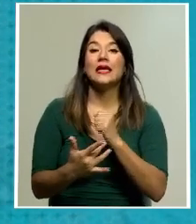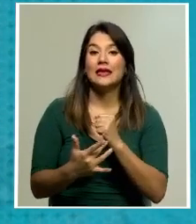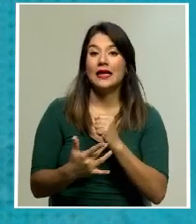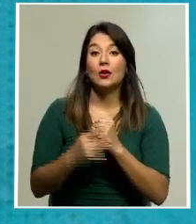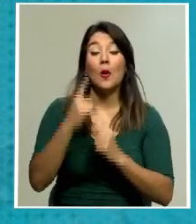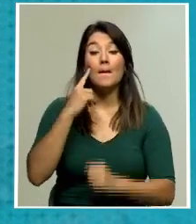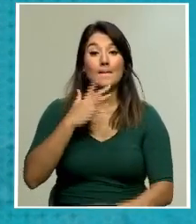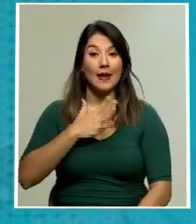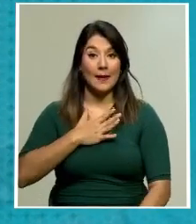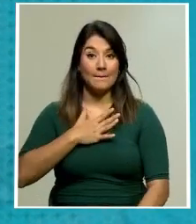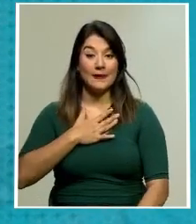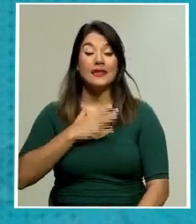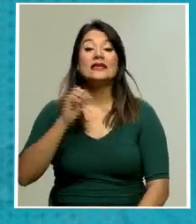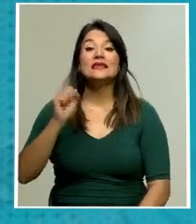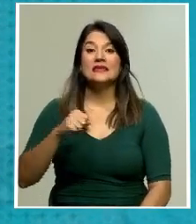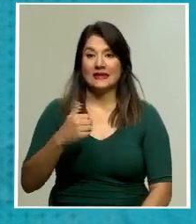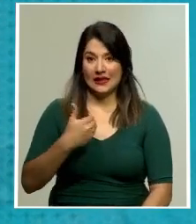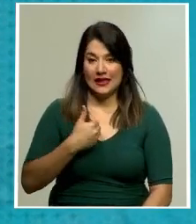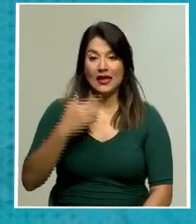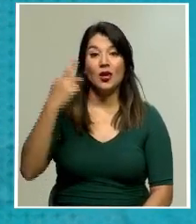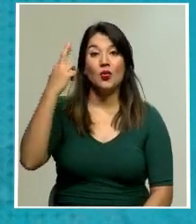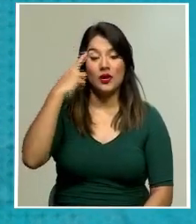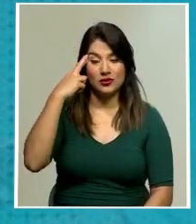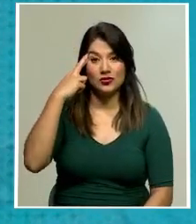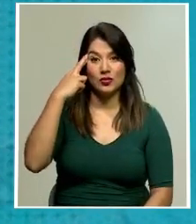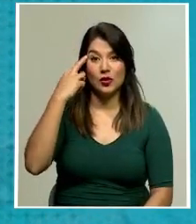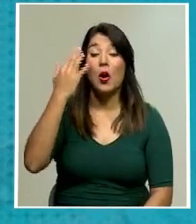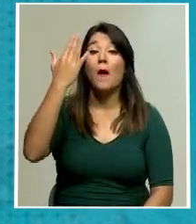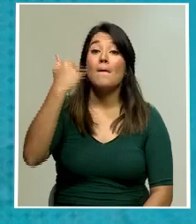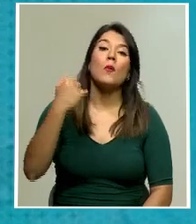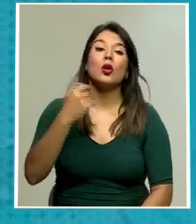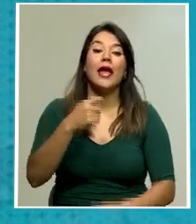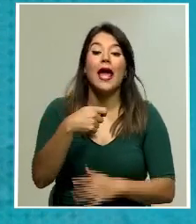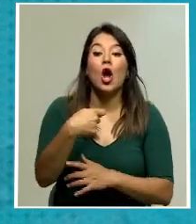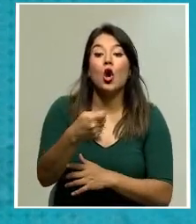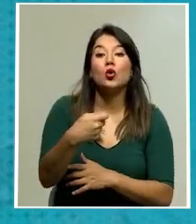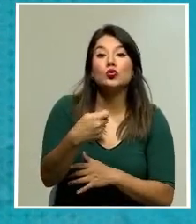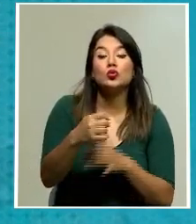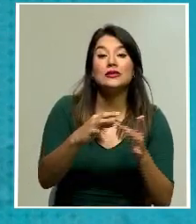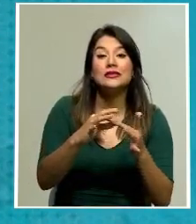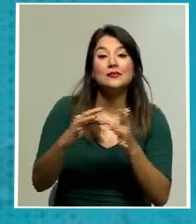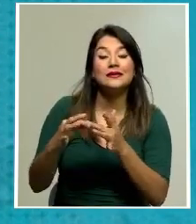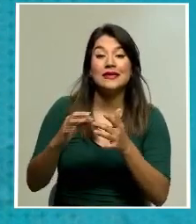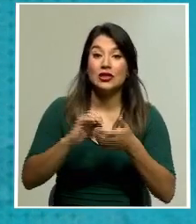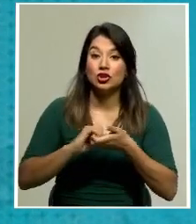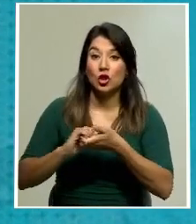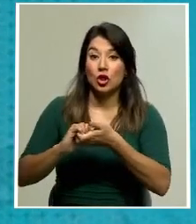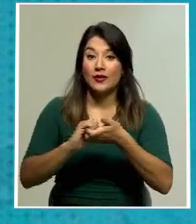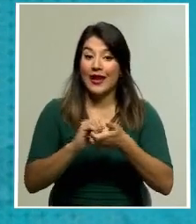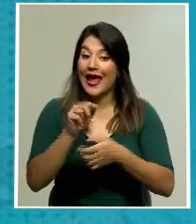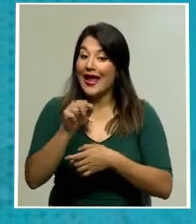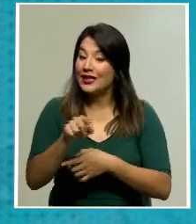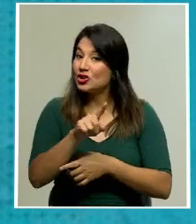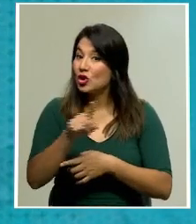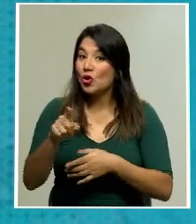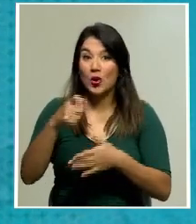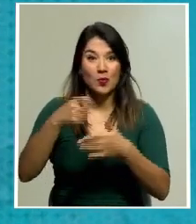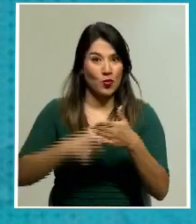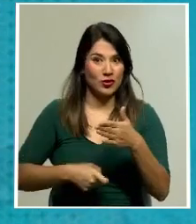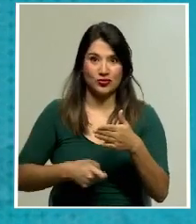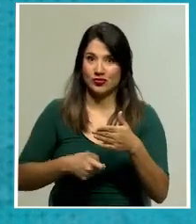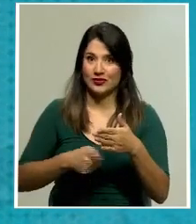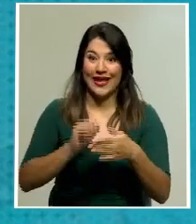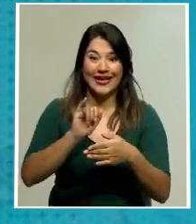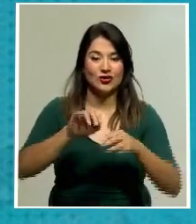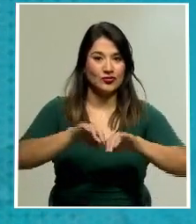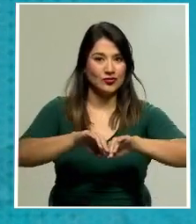para mí lleva razón, porque la contribución especial solidaria no es un impuesto, es otra cosa,